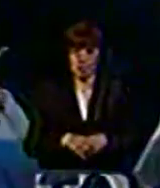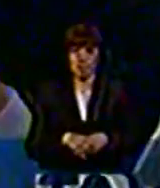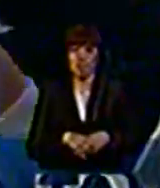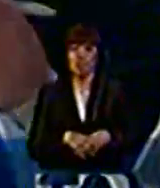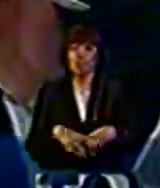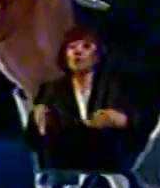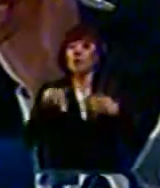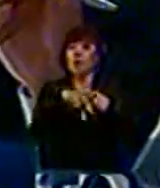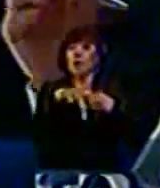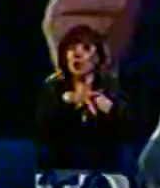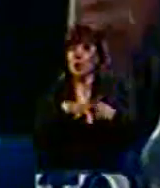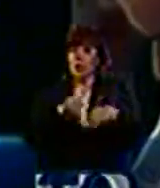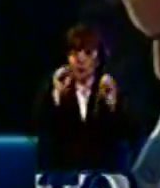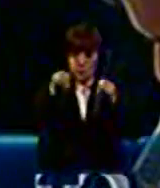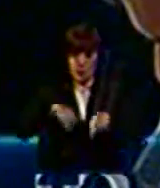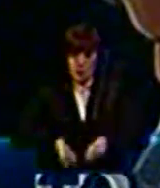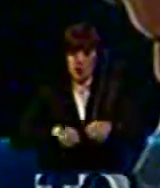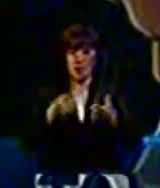está